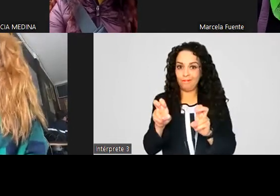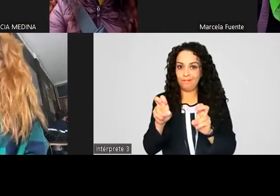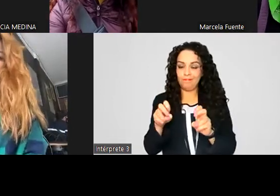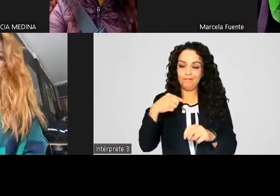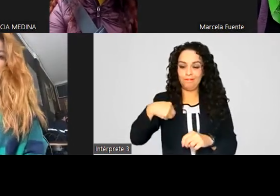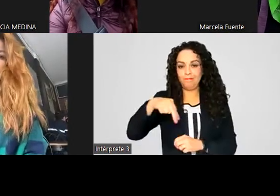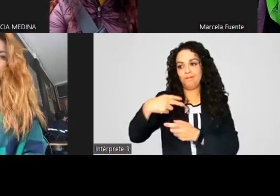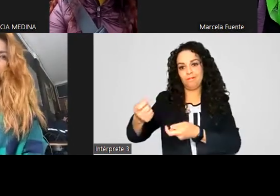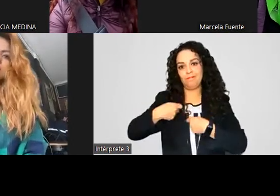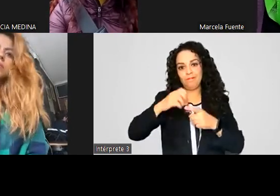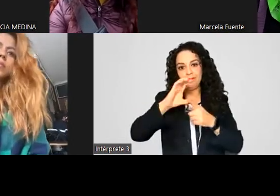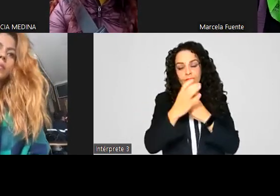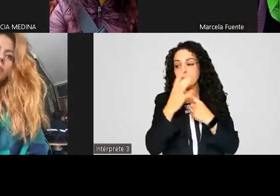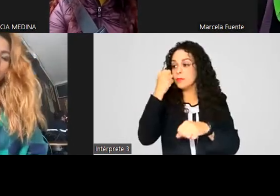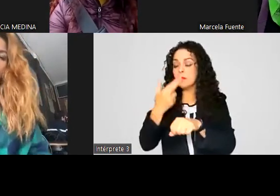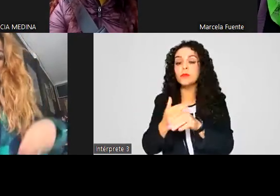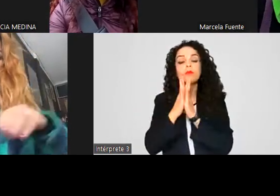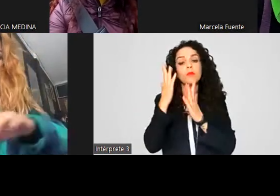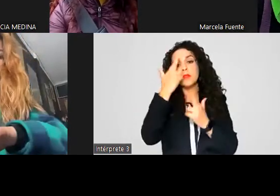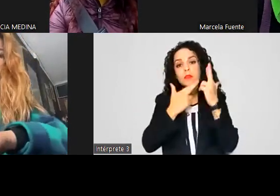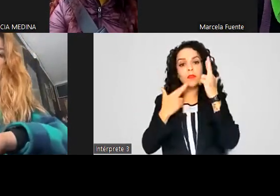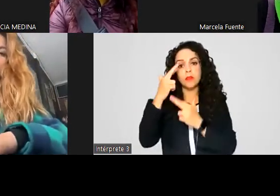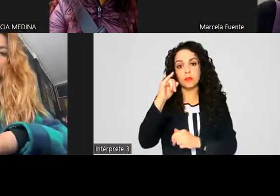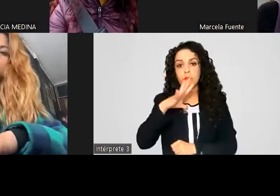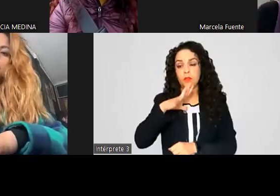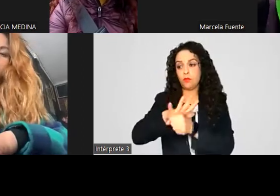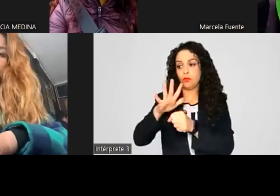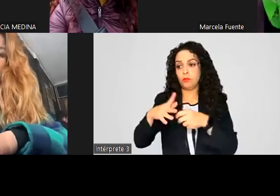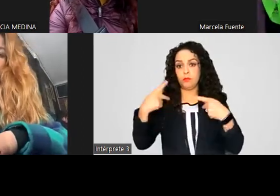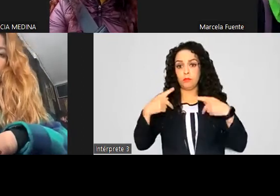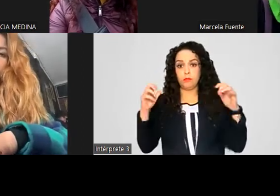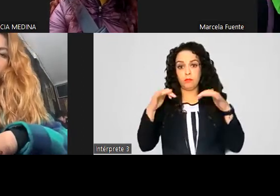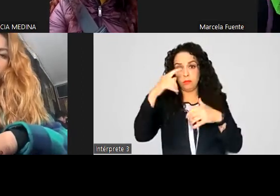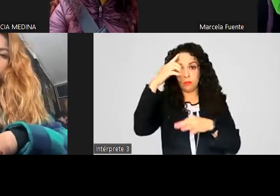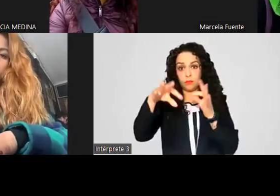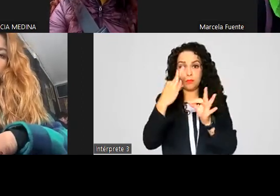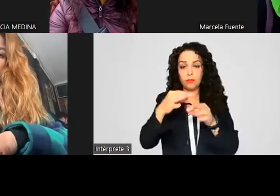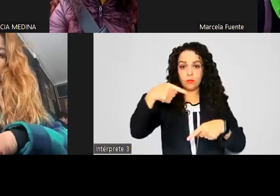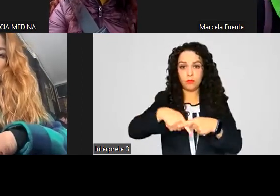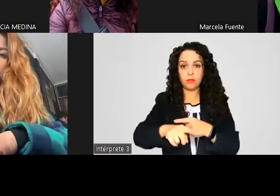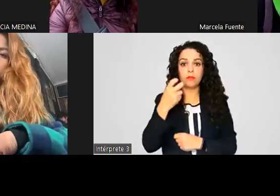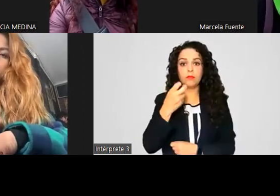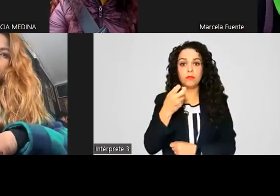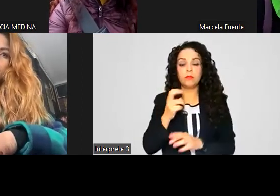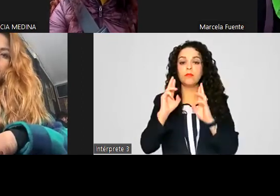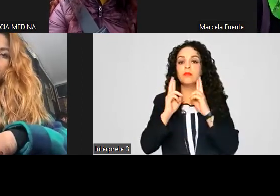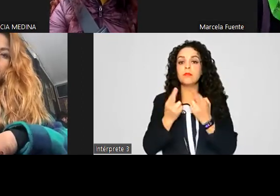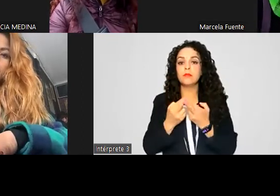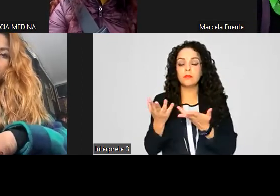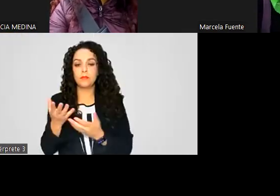secretaria que proceda a pasar lista de asistencia a efecto de verificar que existe el quórum legal requerido para dar inicio a la presente sesión.